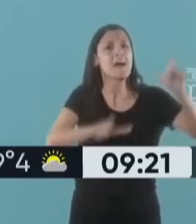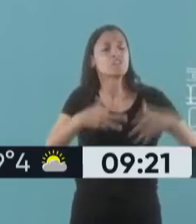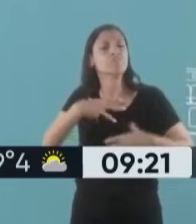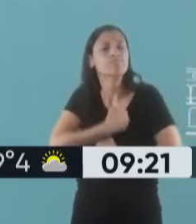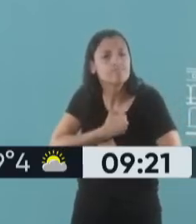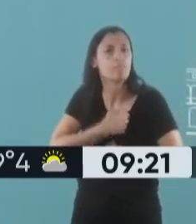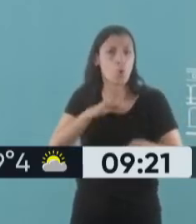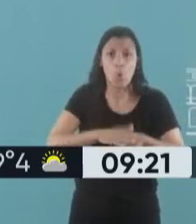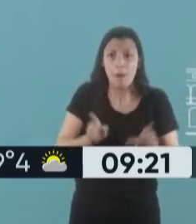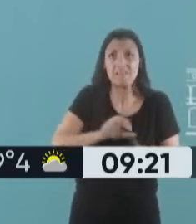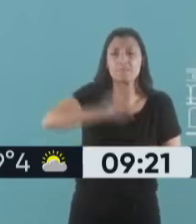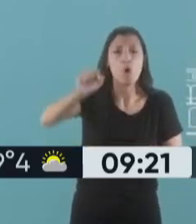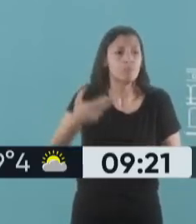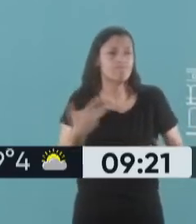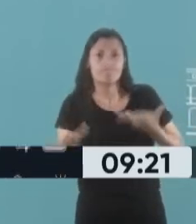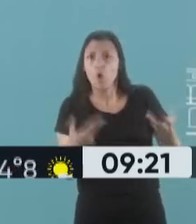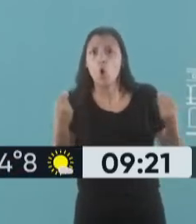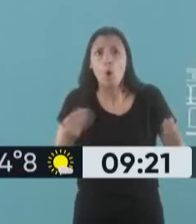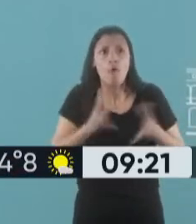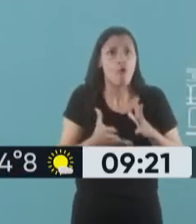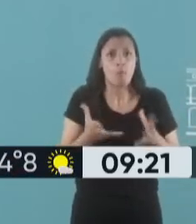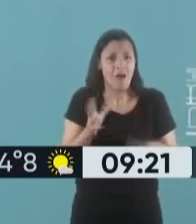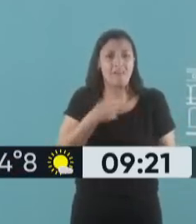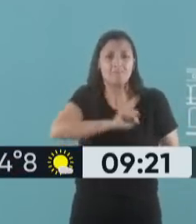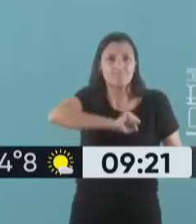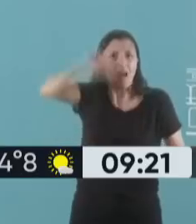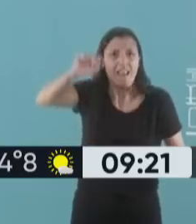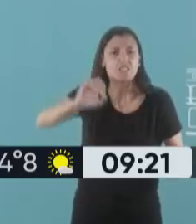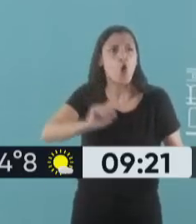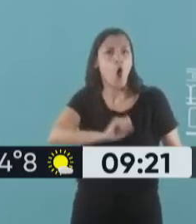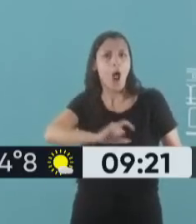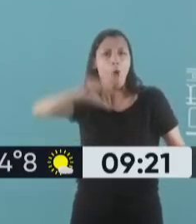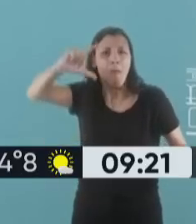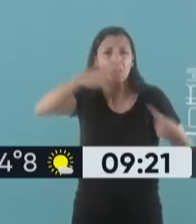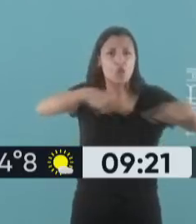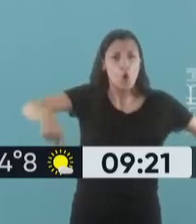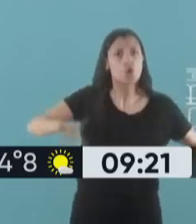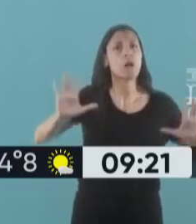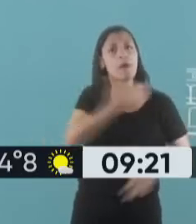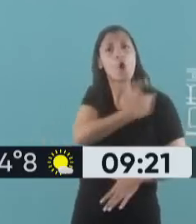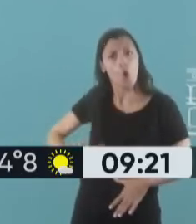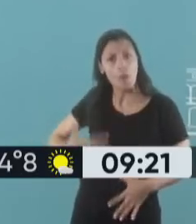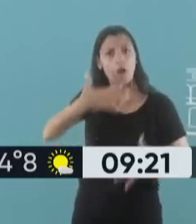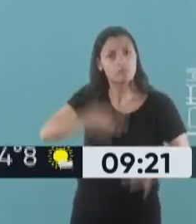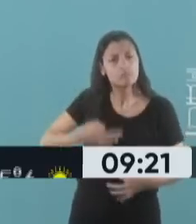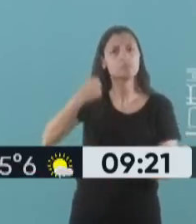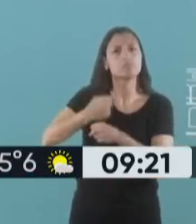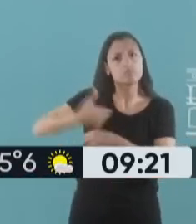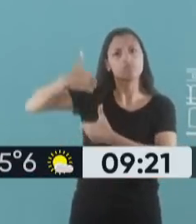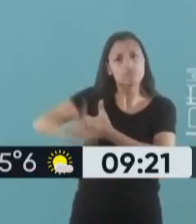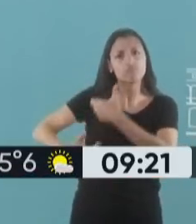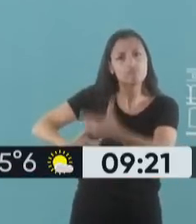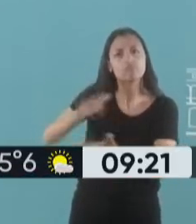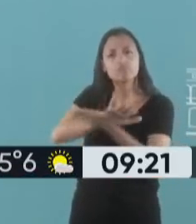respecto a cómo moverse a partir de que haya estos aumentos, y está comprometido a seguir avanzando para seguir